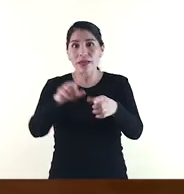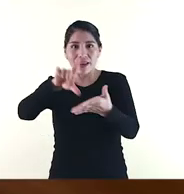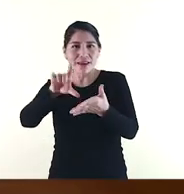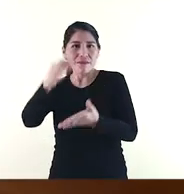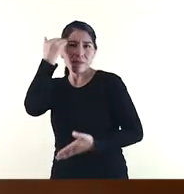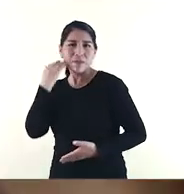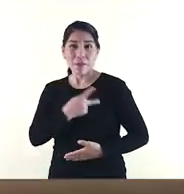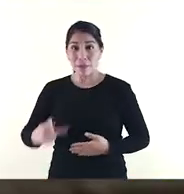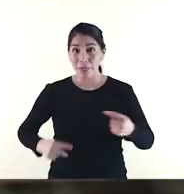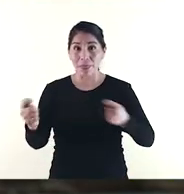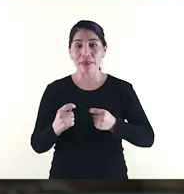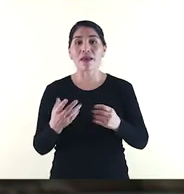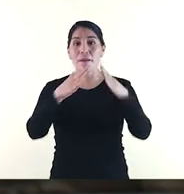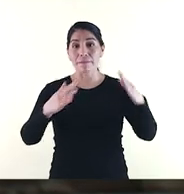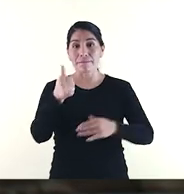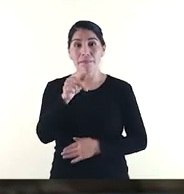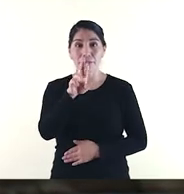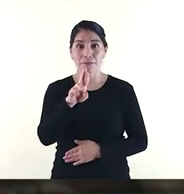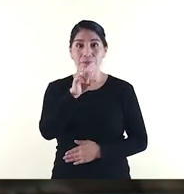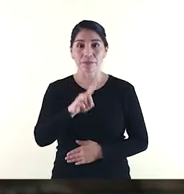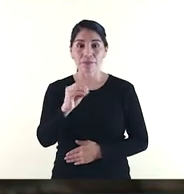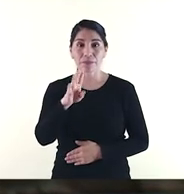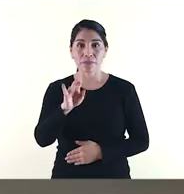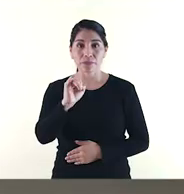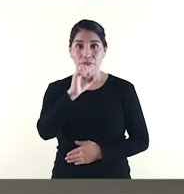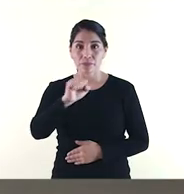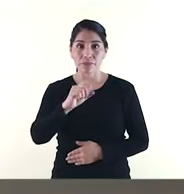nuestra arquitectura y muestra el arte devocional de la Lima